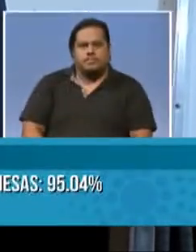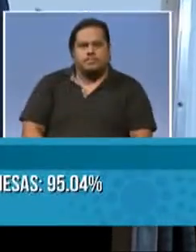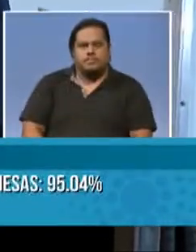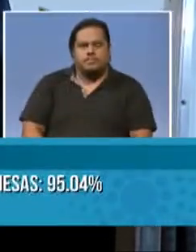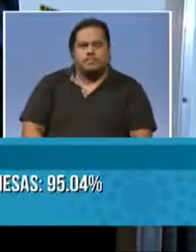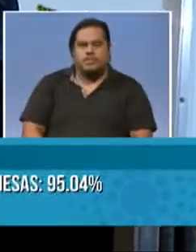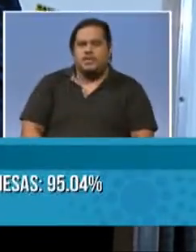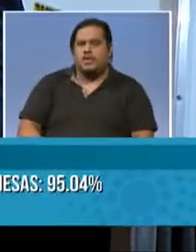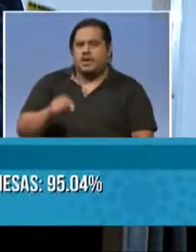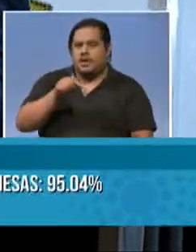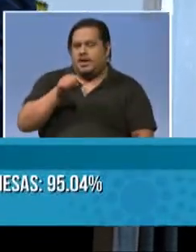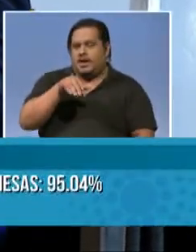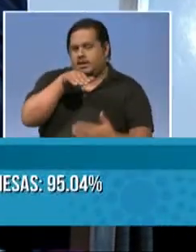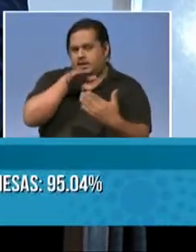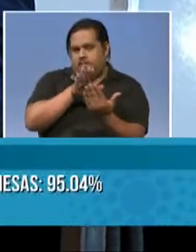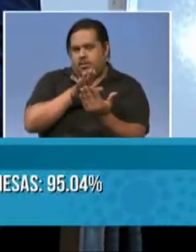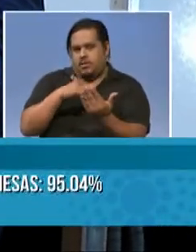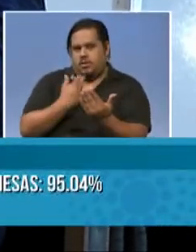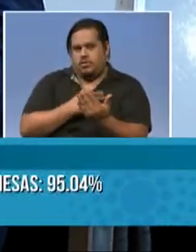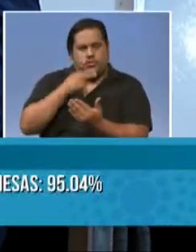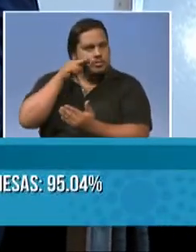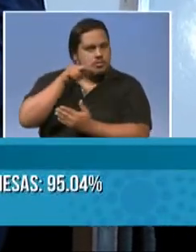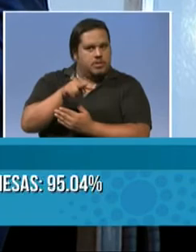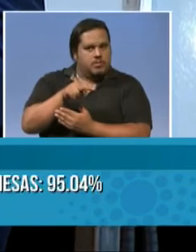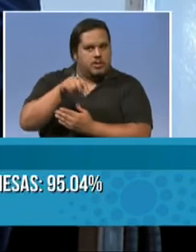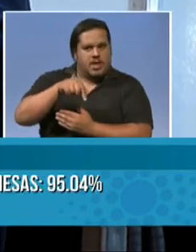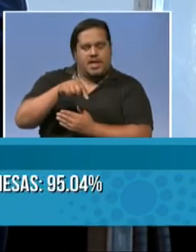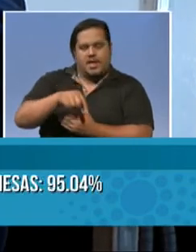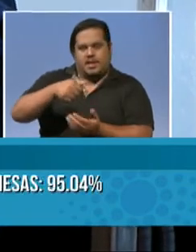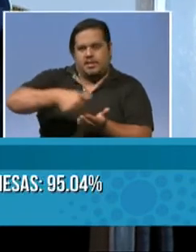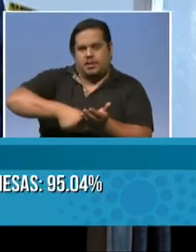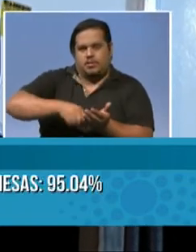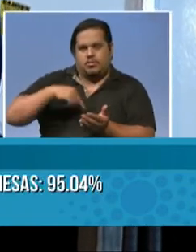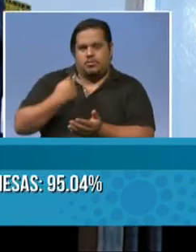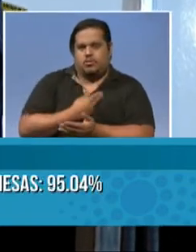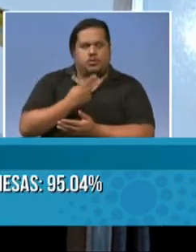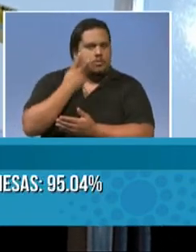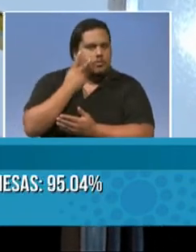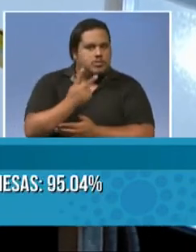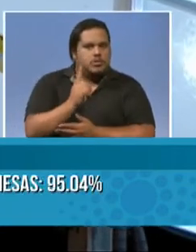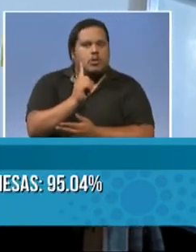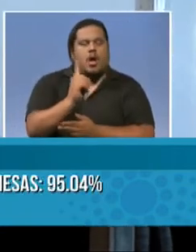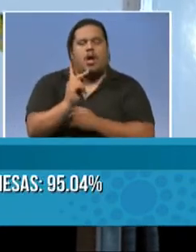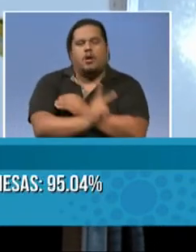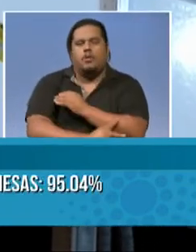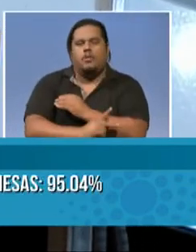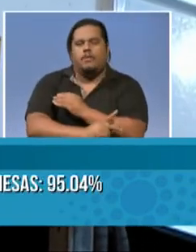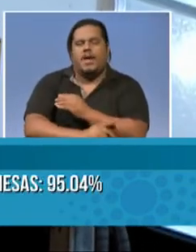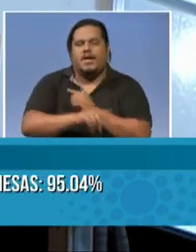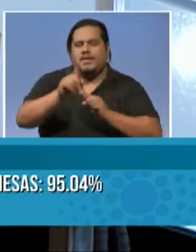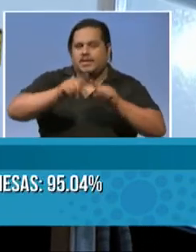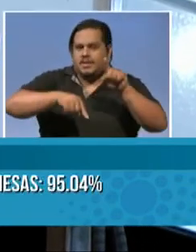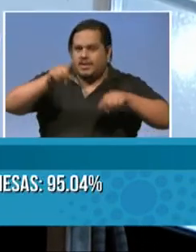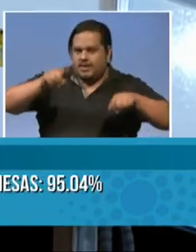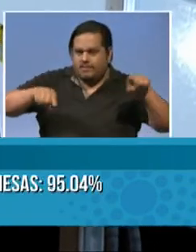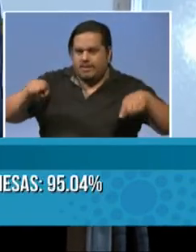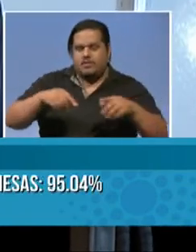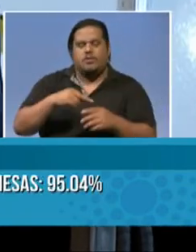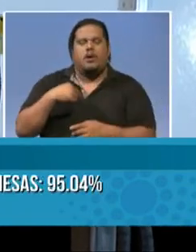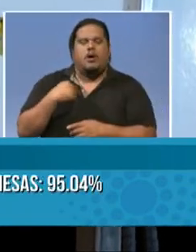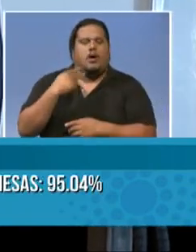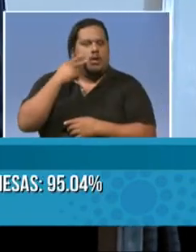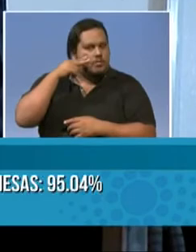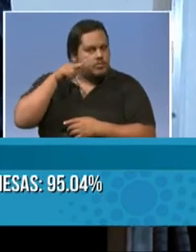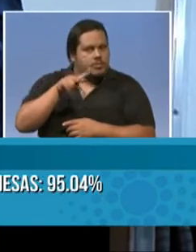Y en ese espejo en el que nos hemos visto en esta elección, hemos visto un país diverso. Hemos visto un